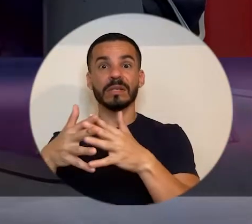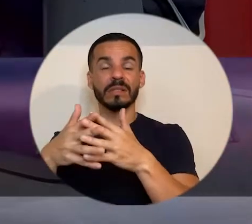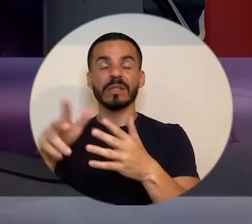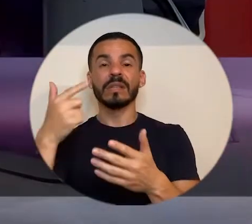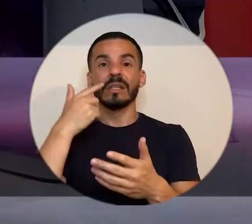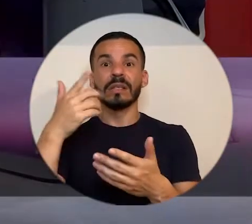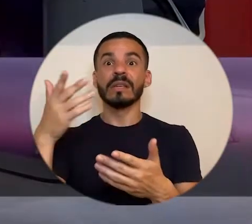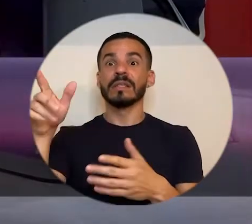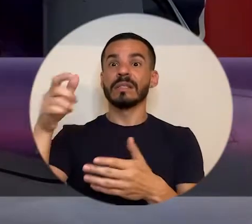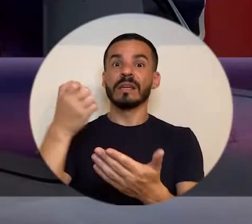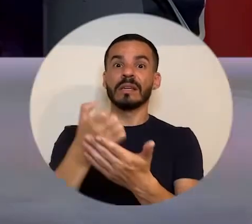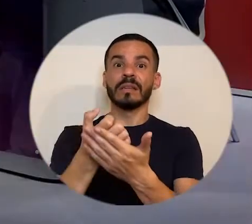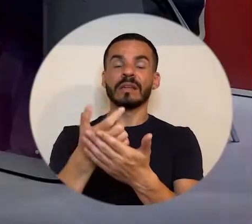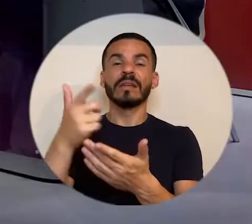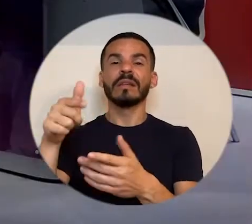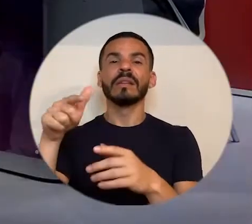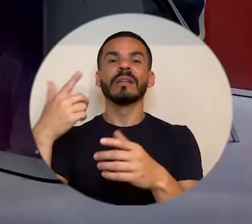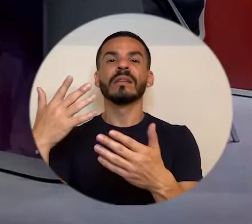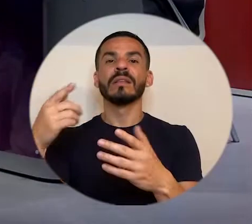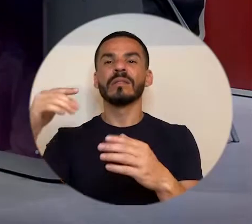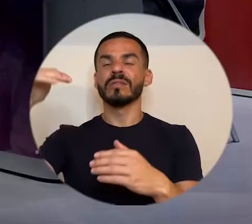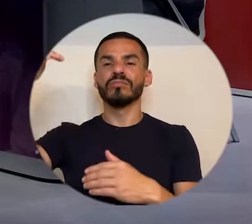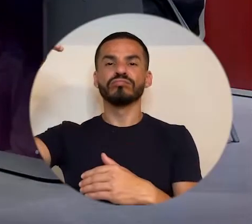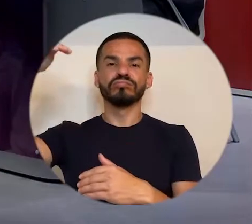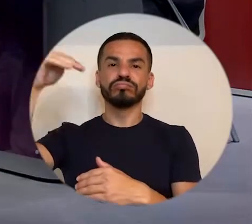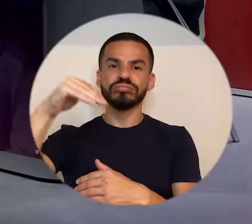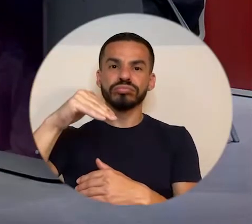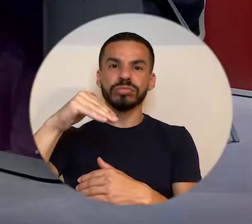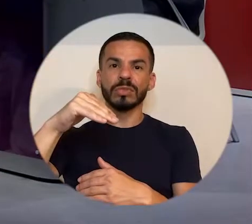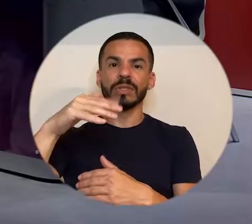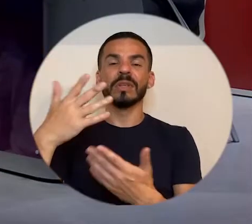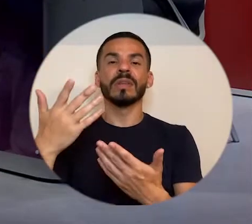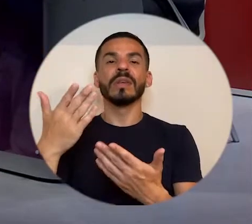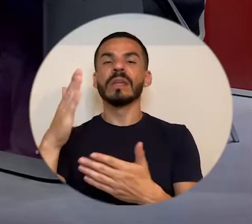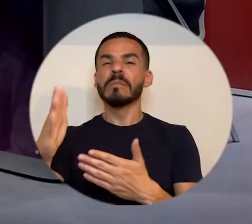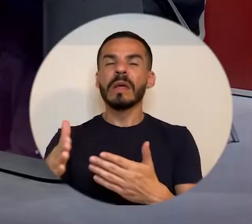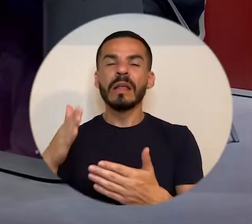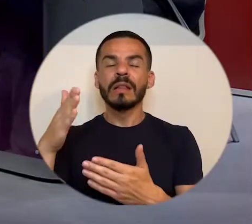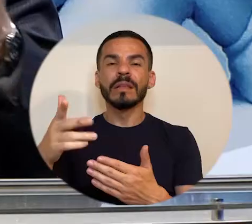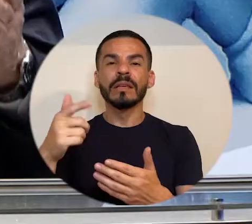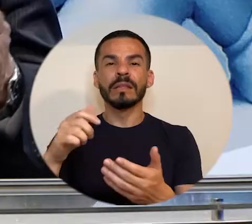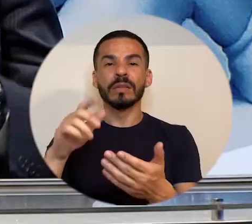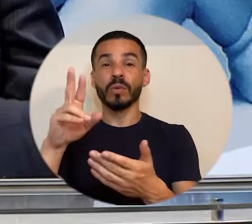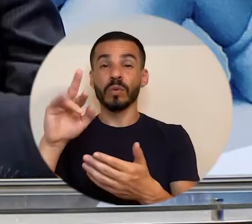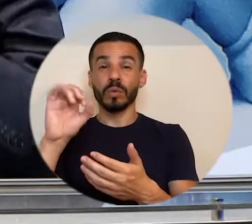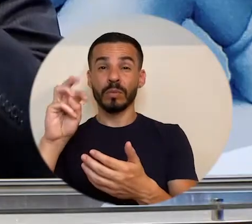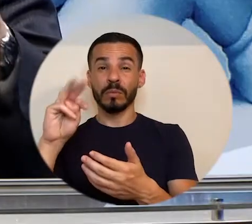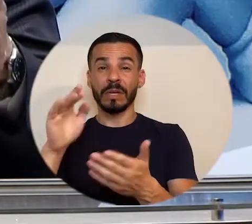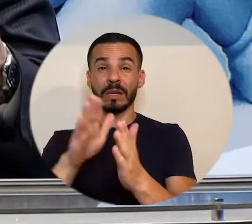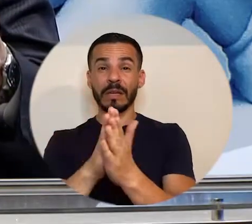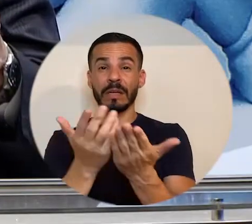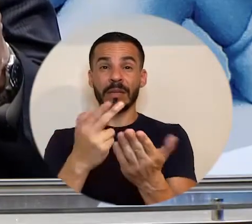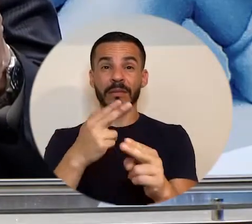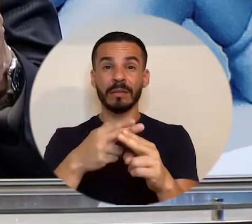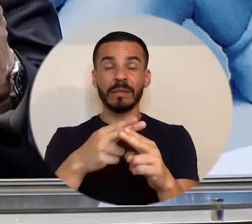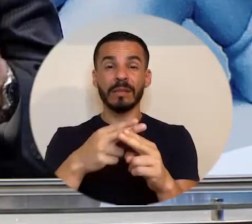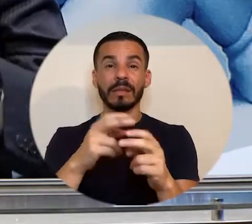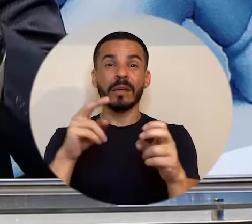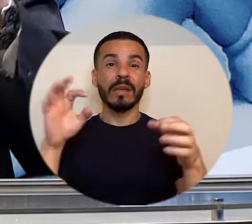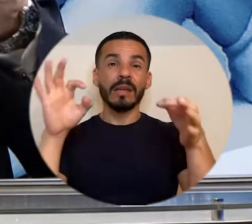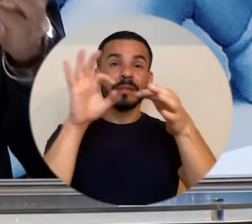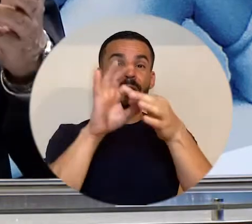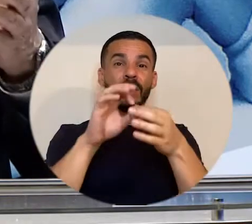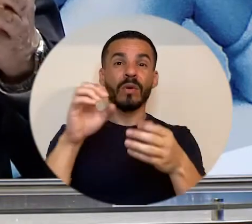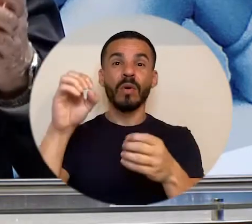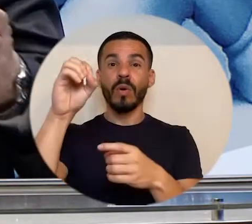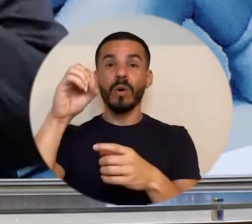norteamericanas, prevían que la economía norteamericana iba en desaceleración. Exacto. Y Krugman, en un brillante libro que se acaba de publicar que llama